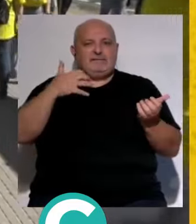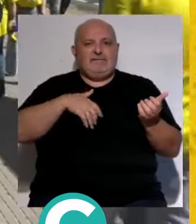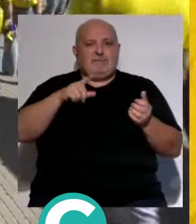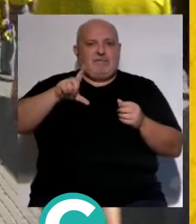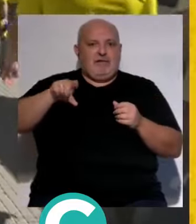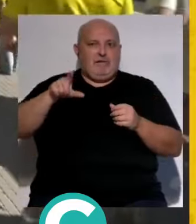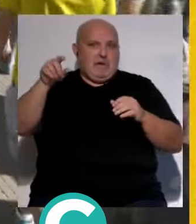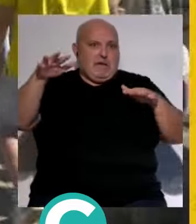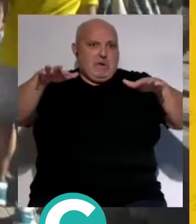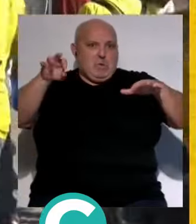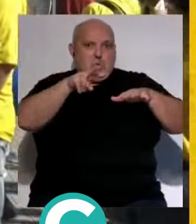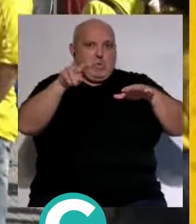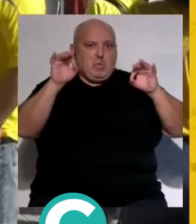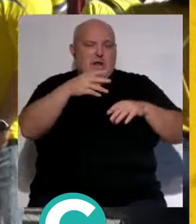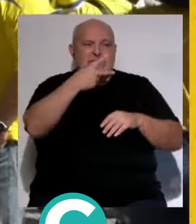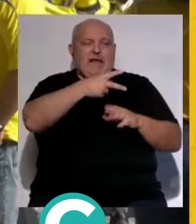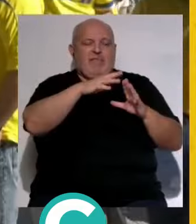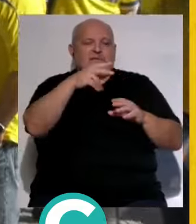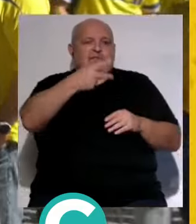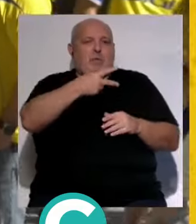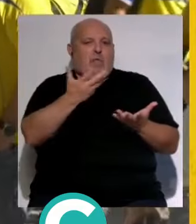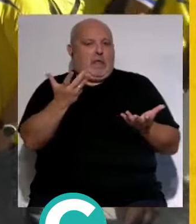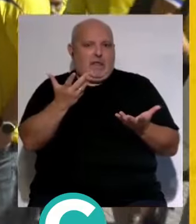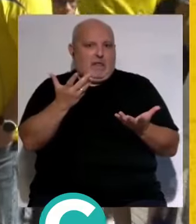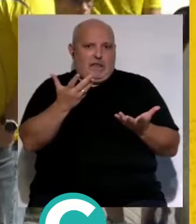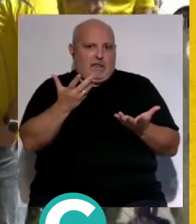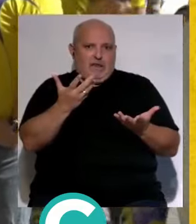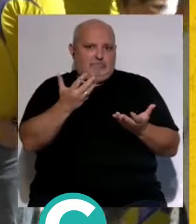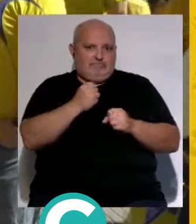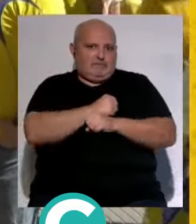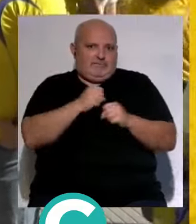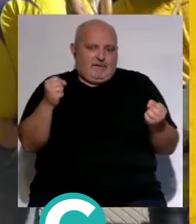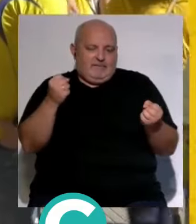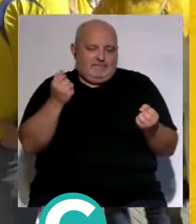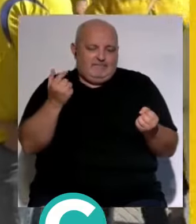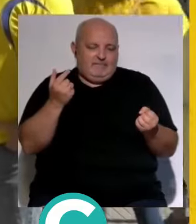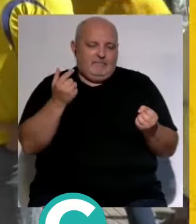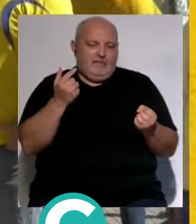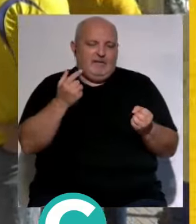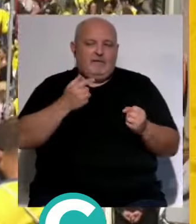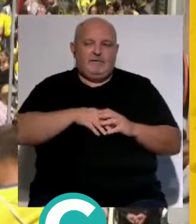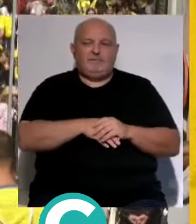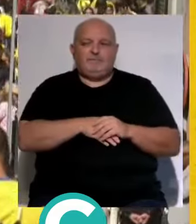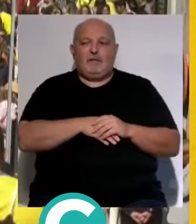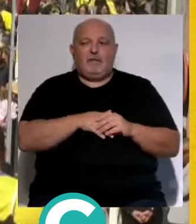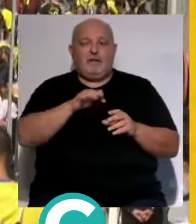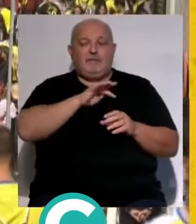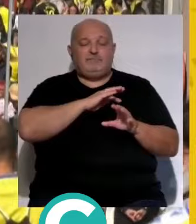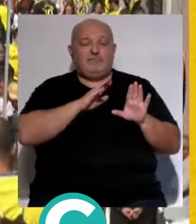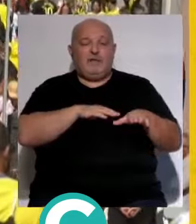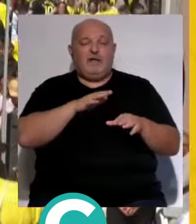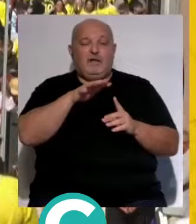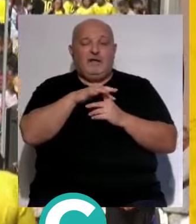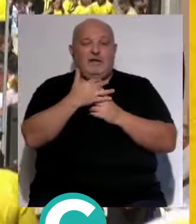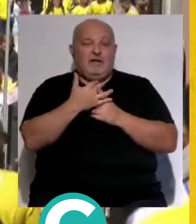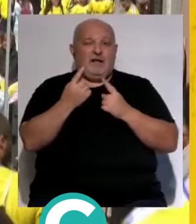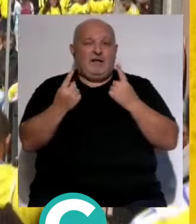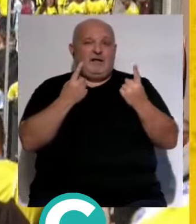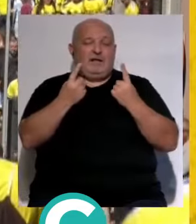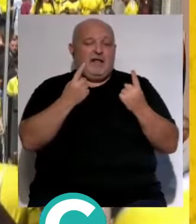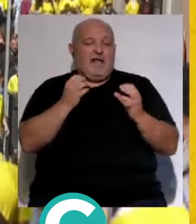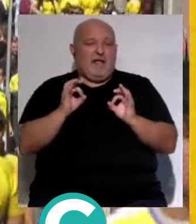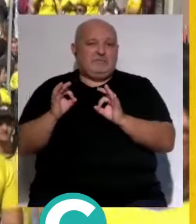de una persona que al final tú la tienes que captar. Claro, sí. Es que por eso, por premiar la fidelidad, pues las circunstancias de cada uno